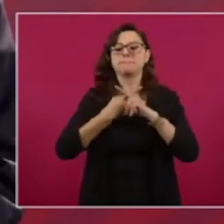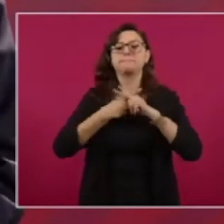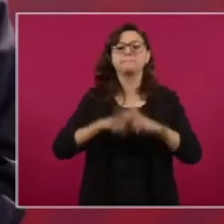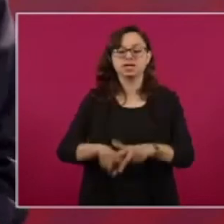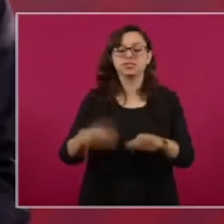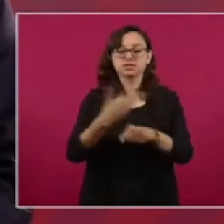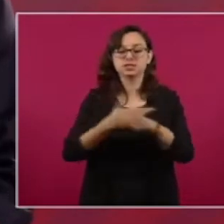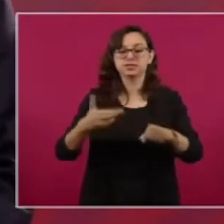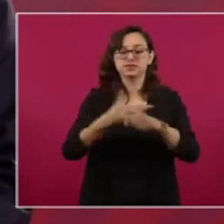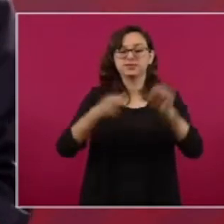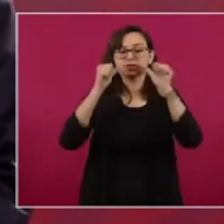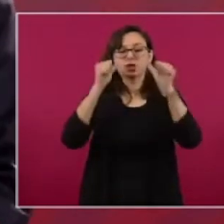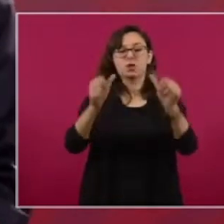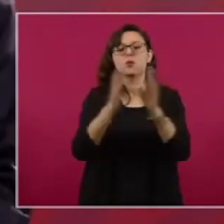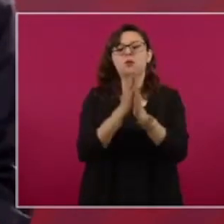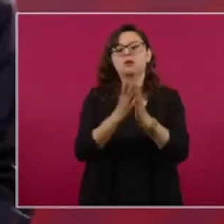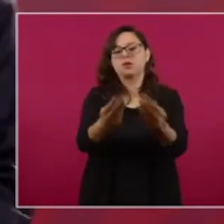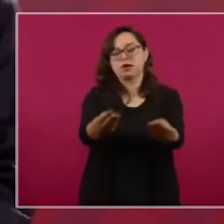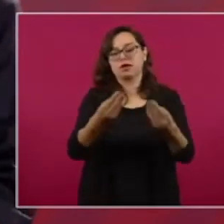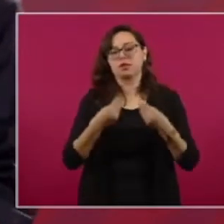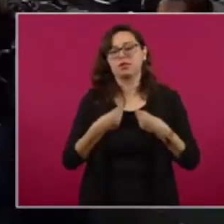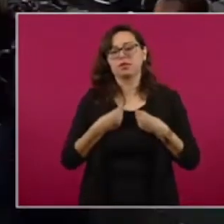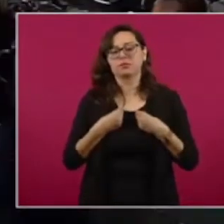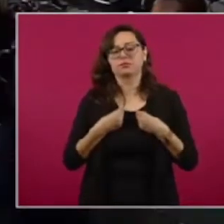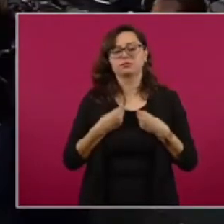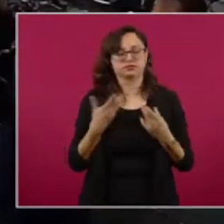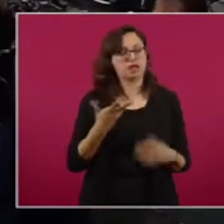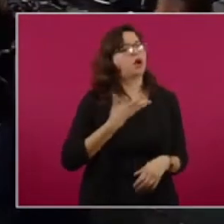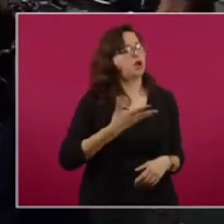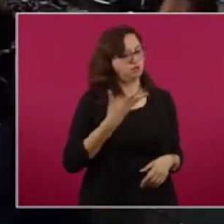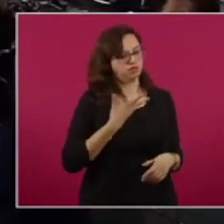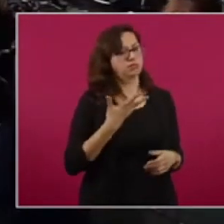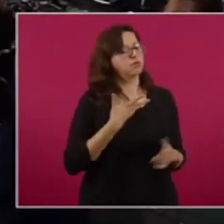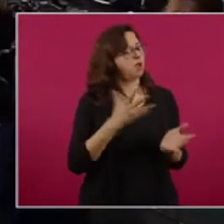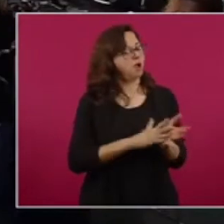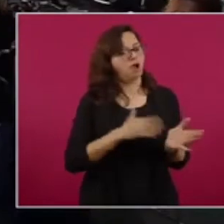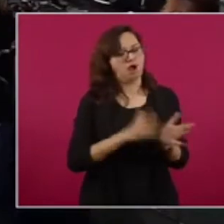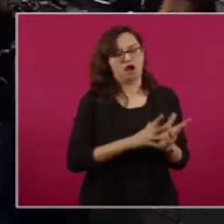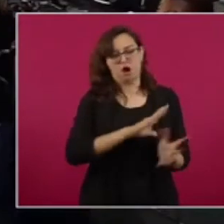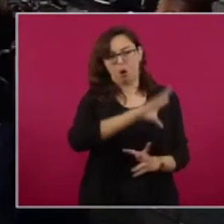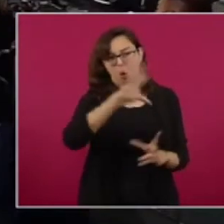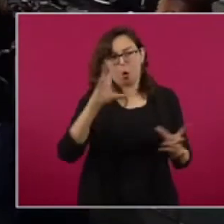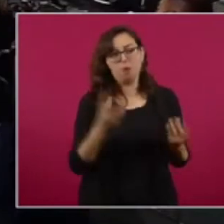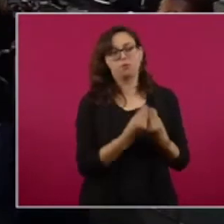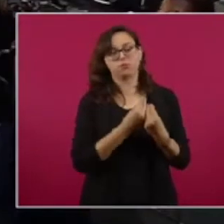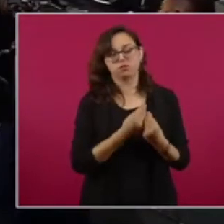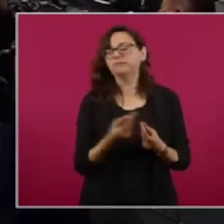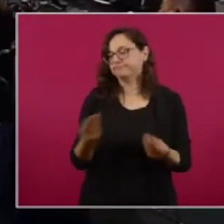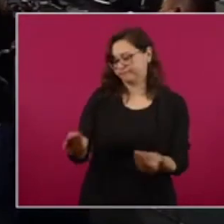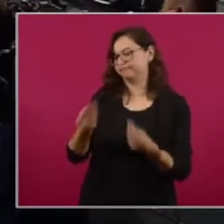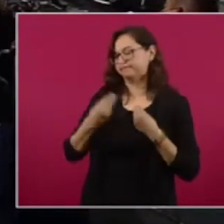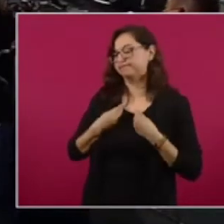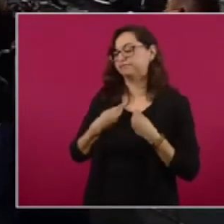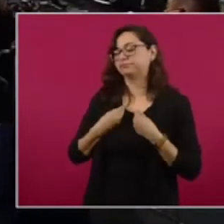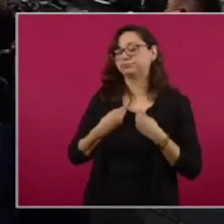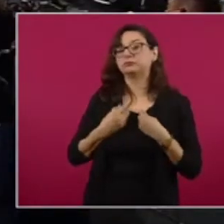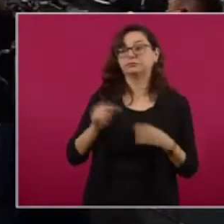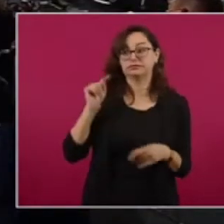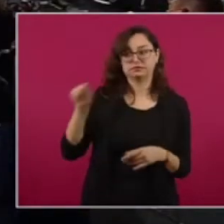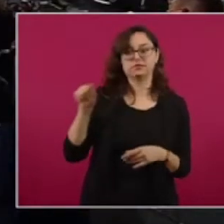¿Nos entregas la información? Sí, aquí traigo toda la documentación, ahorita se la porque vi. Sí, es uno de los